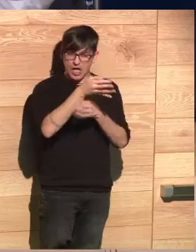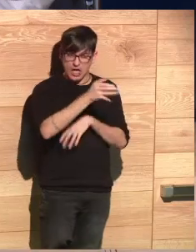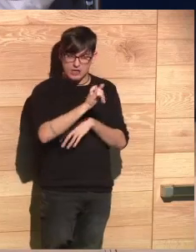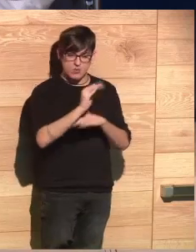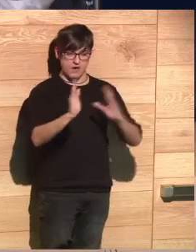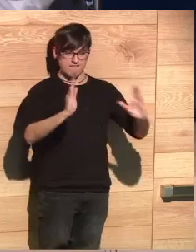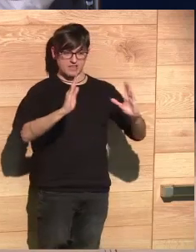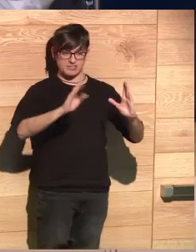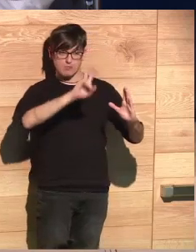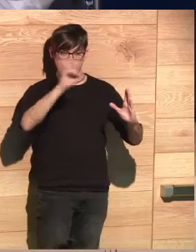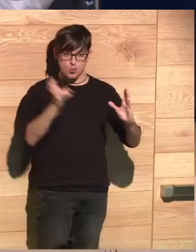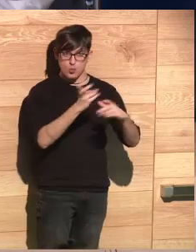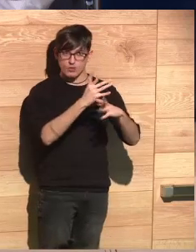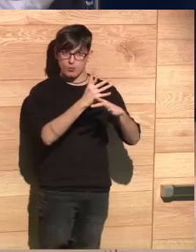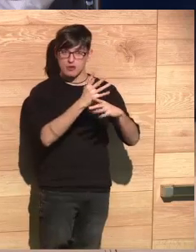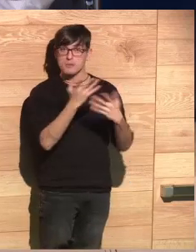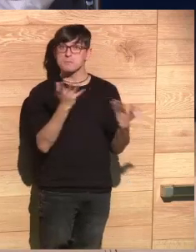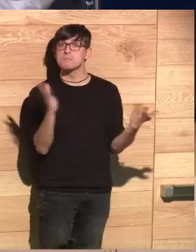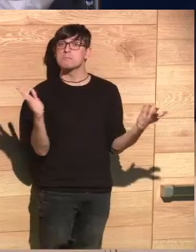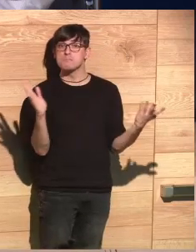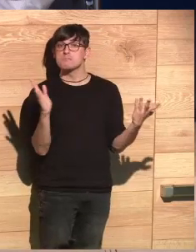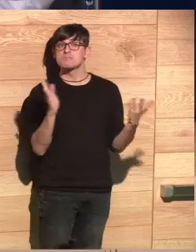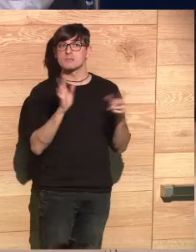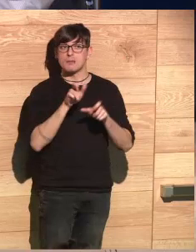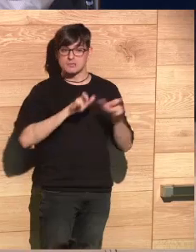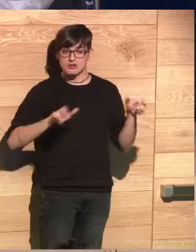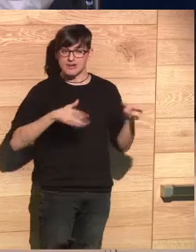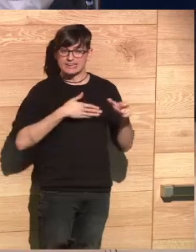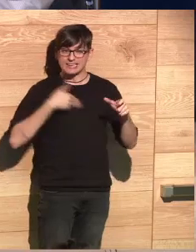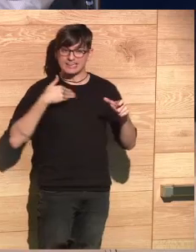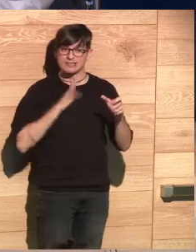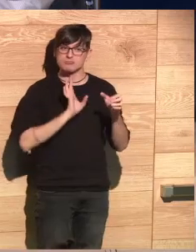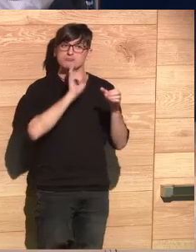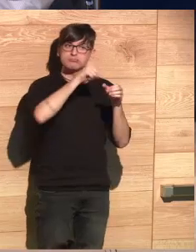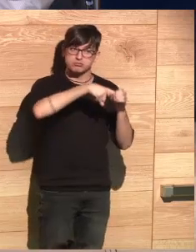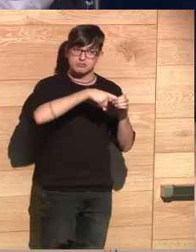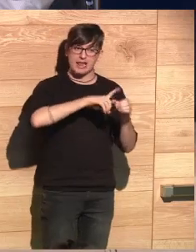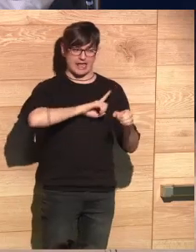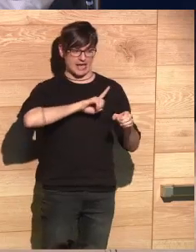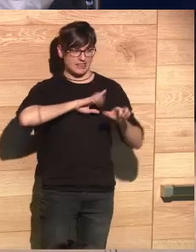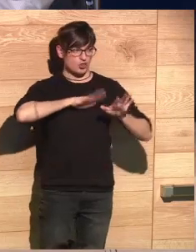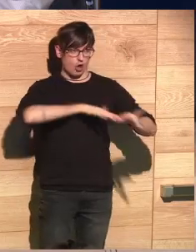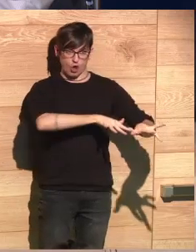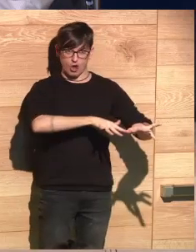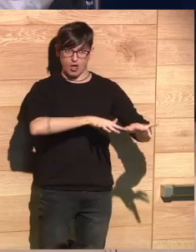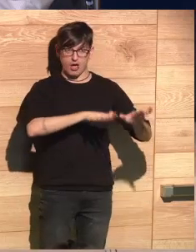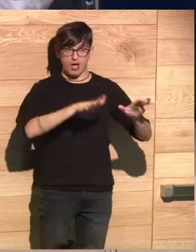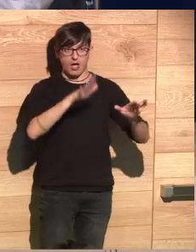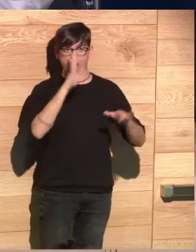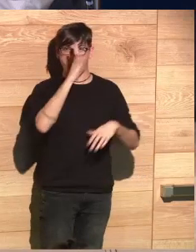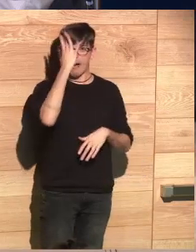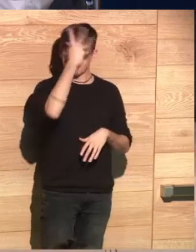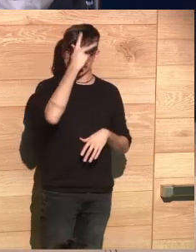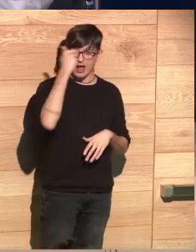fase multijugador, pero tú a la gente que quiere entrar en el ejército americano no los vas a poner a jugar como